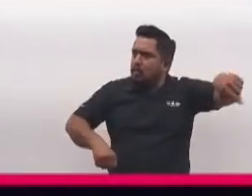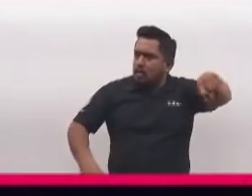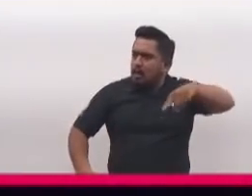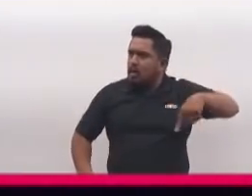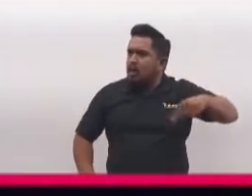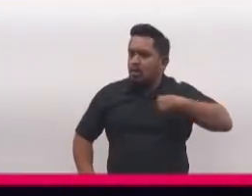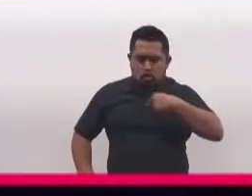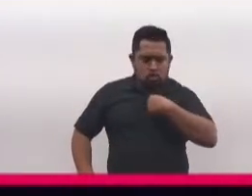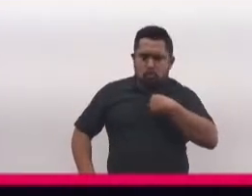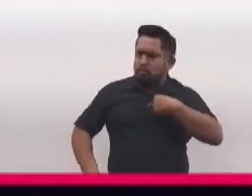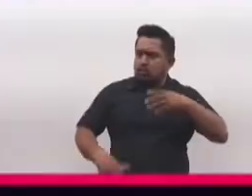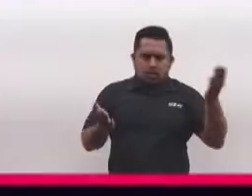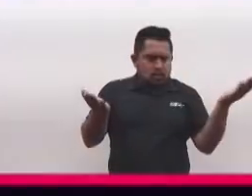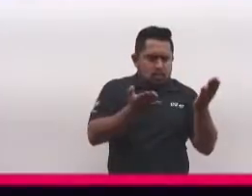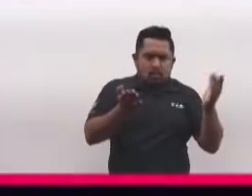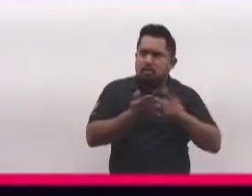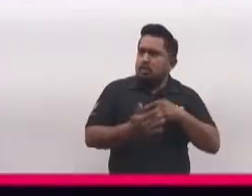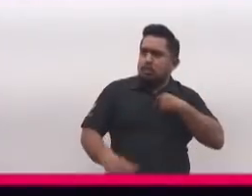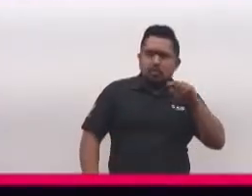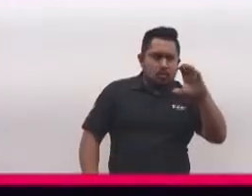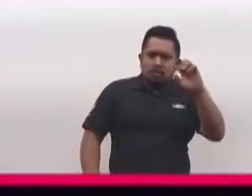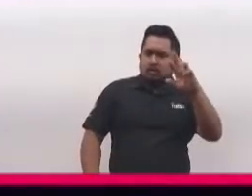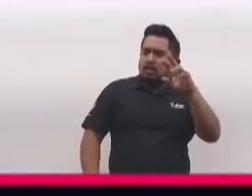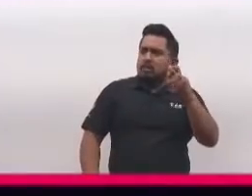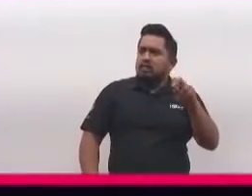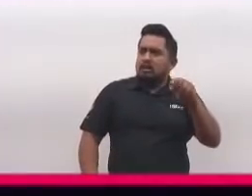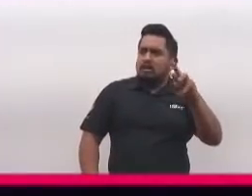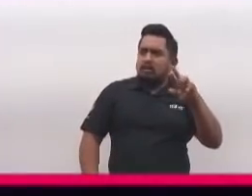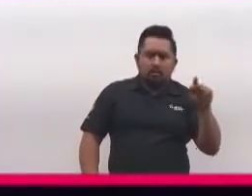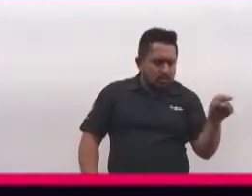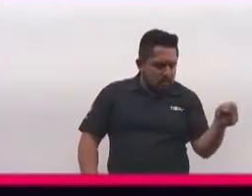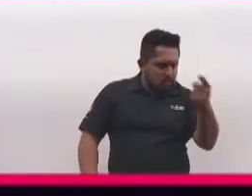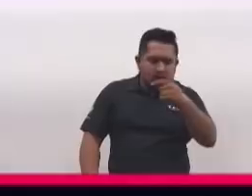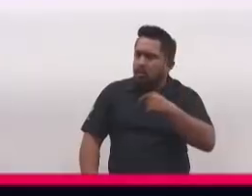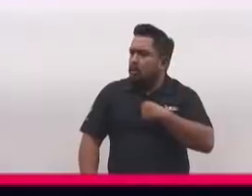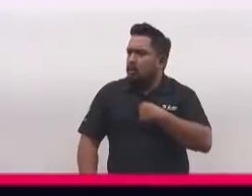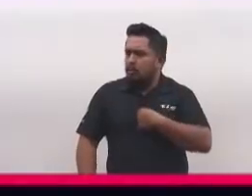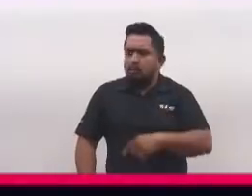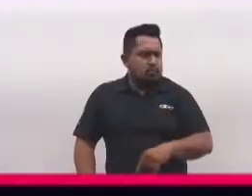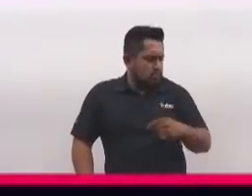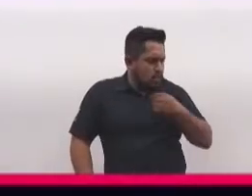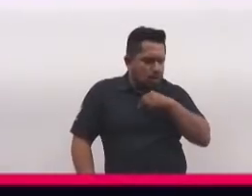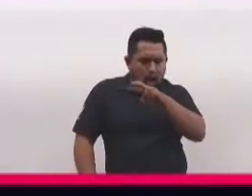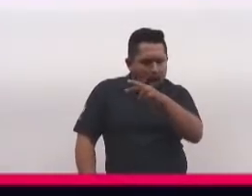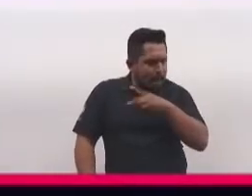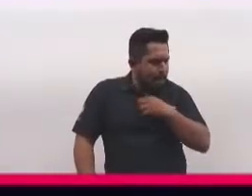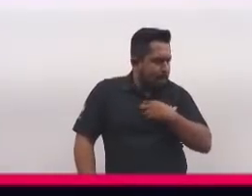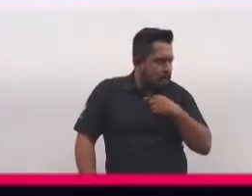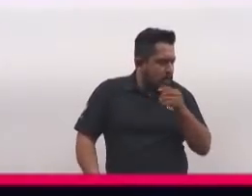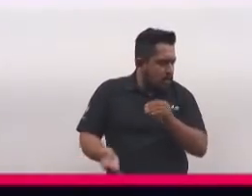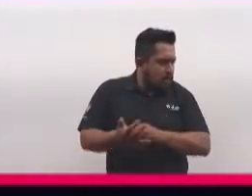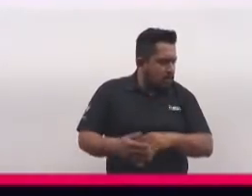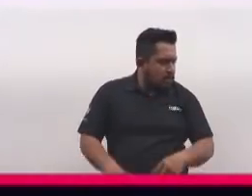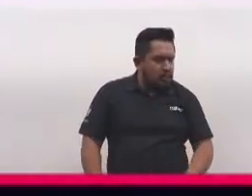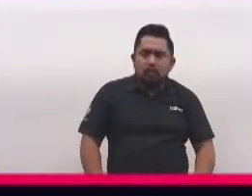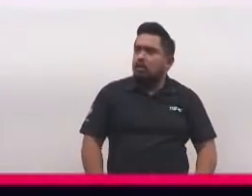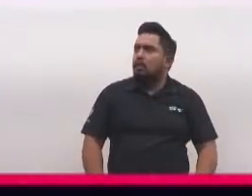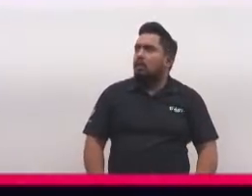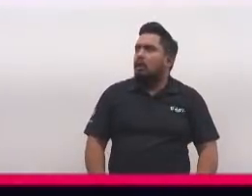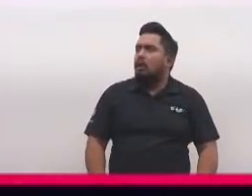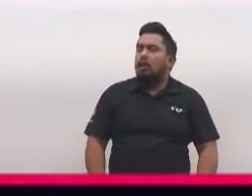certificaciones tratadas fuimos al cine r fuimos a hacer de mi amigo mi amigo voy de regreso a la oficina